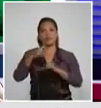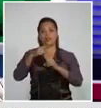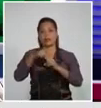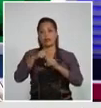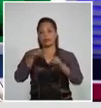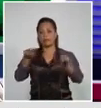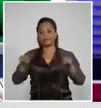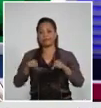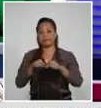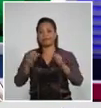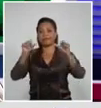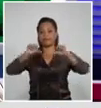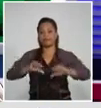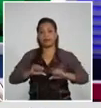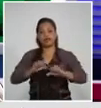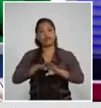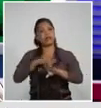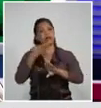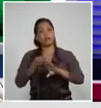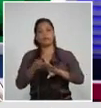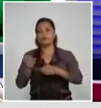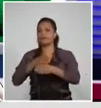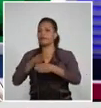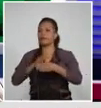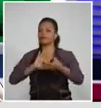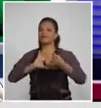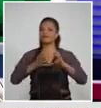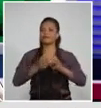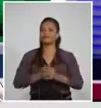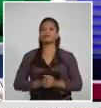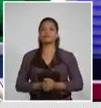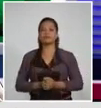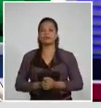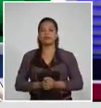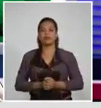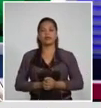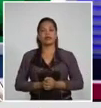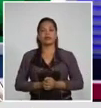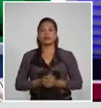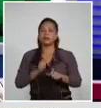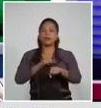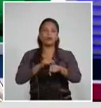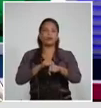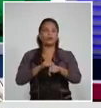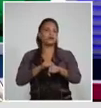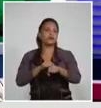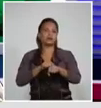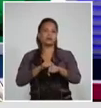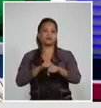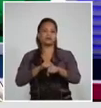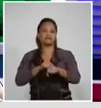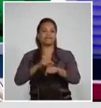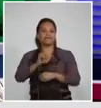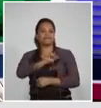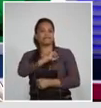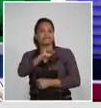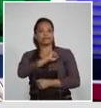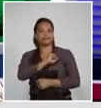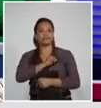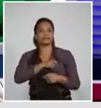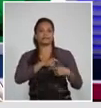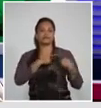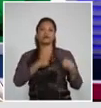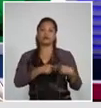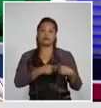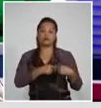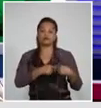Y después de un grupo de complicaciones, pues en un momento determinado hace una parada cardíaca, de la